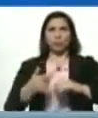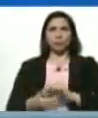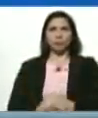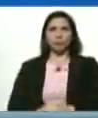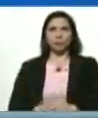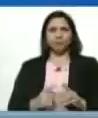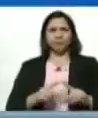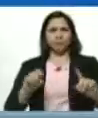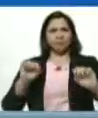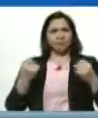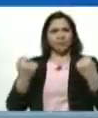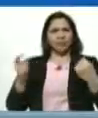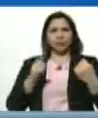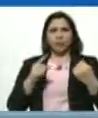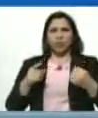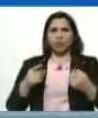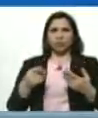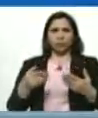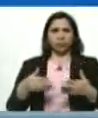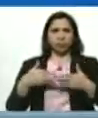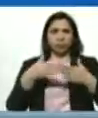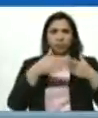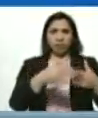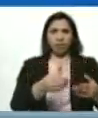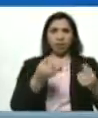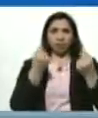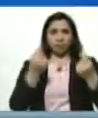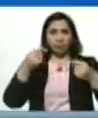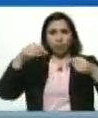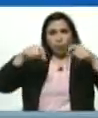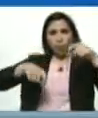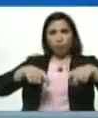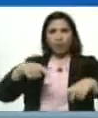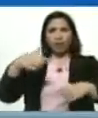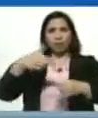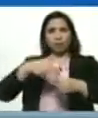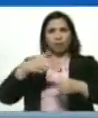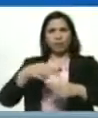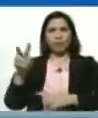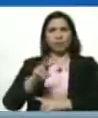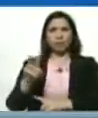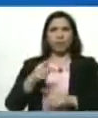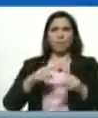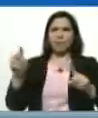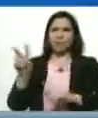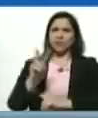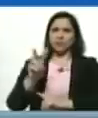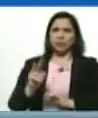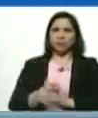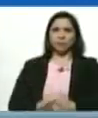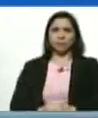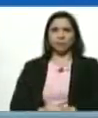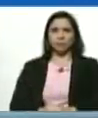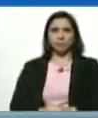para impedir que nos lleguen en busca de gasolina venezuela pero venezuela